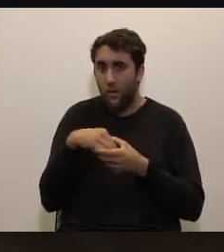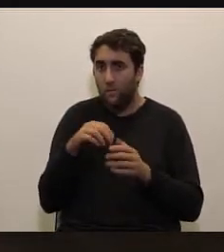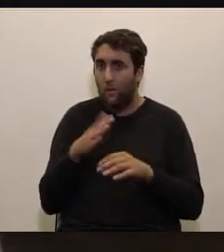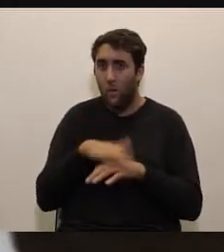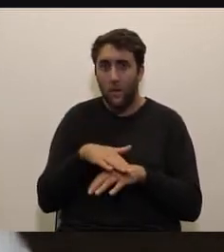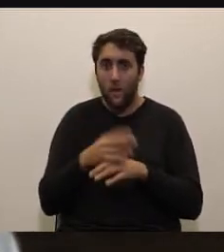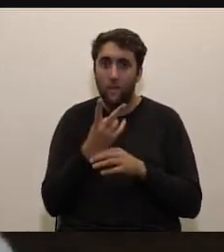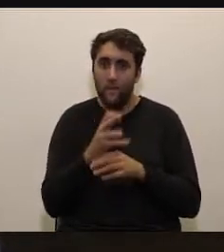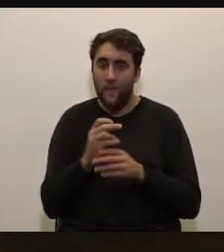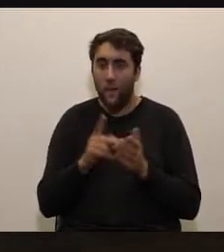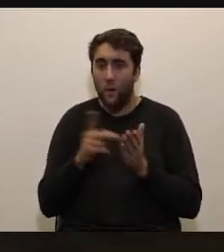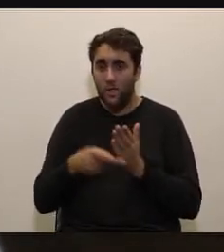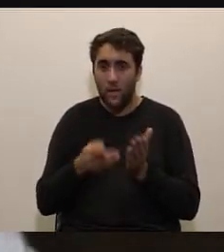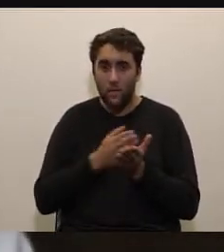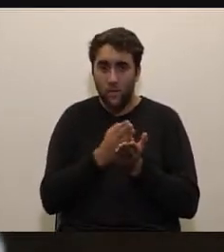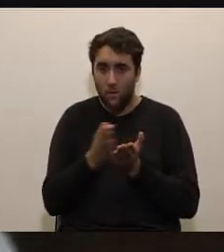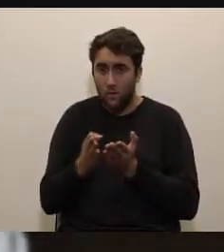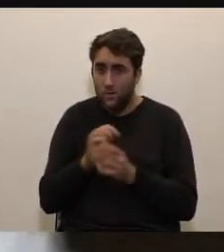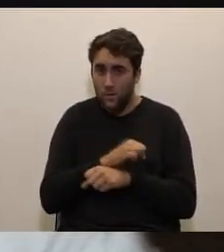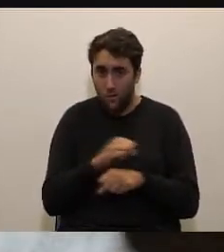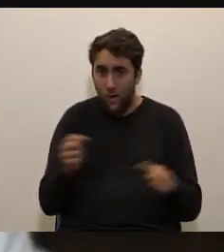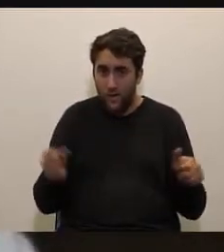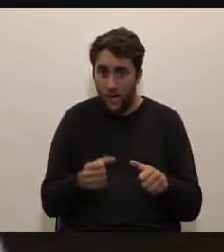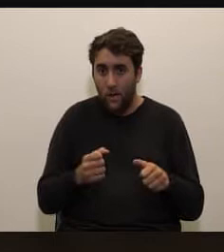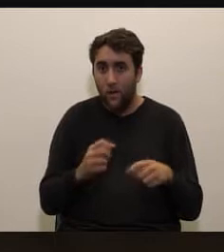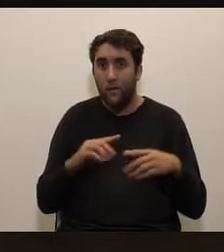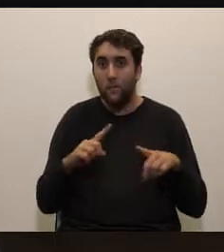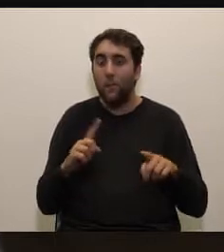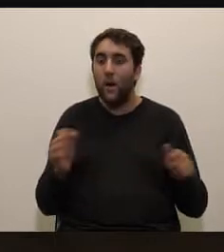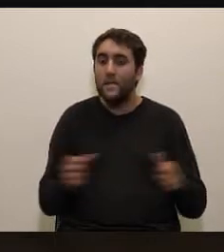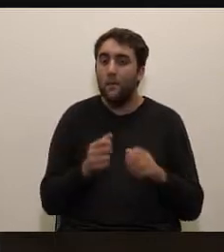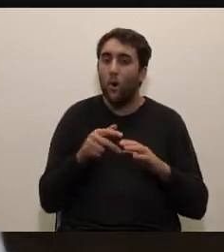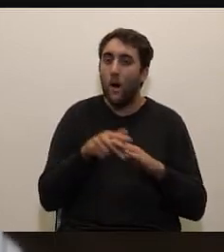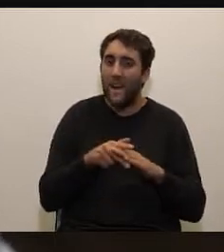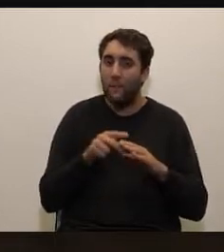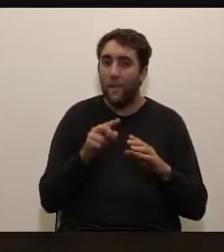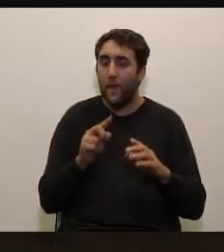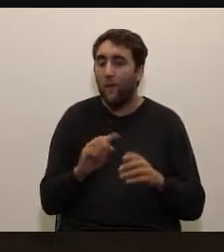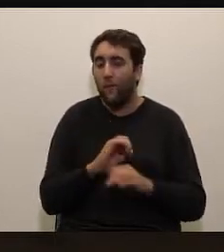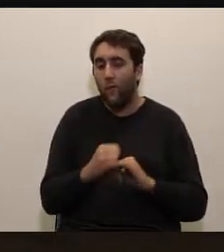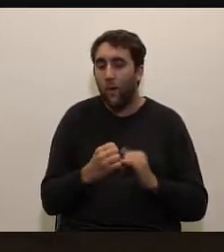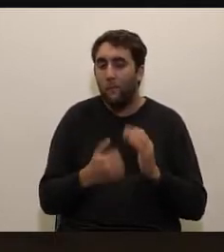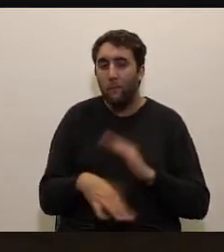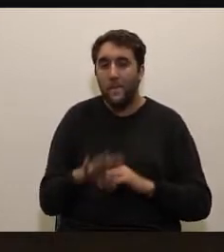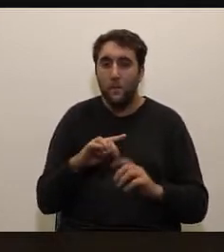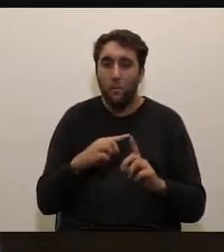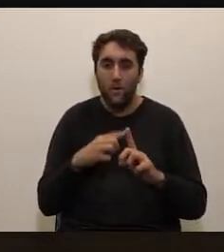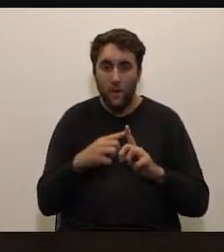proyectos en paralelo a veces. Eso se puede hacer porque utilizamos también las herramientas digitales para ser lo más eficientes